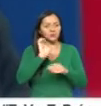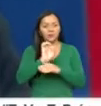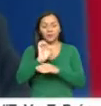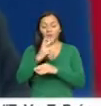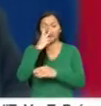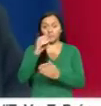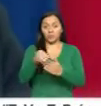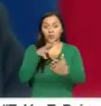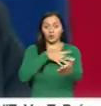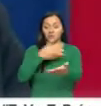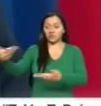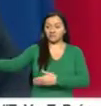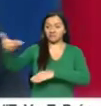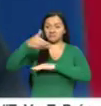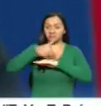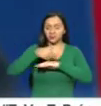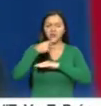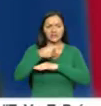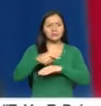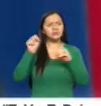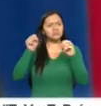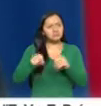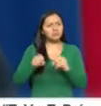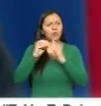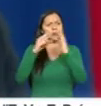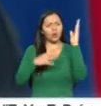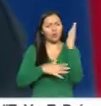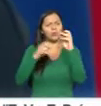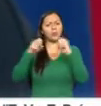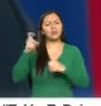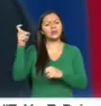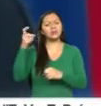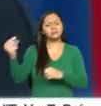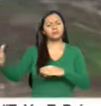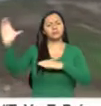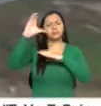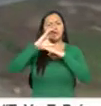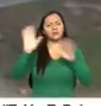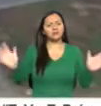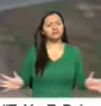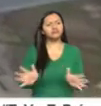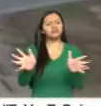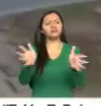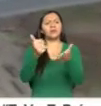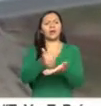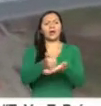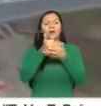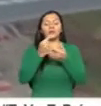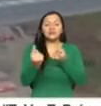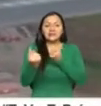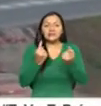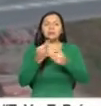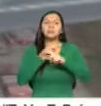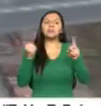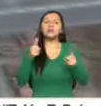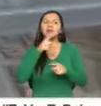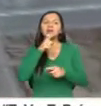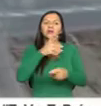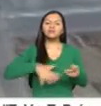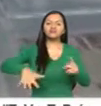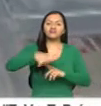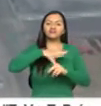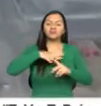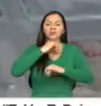este proyecto y me dijeron que este proyecto necesitaba un impulso, pero que no había interés en los